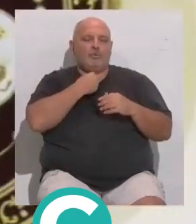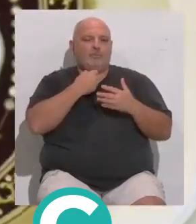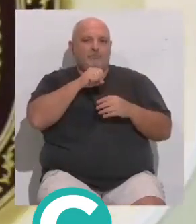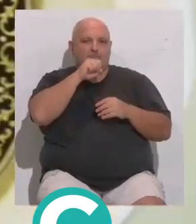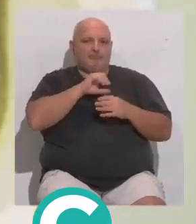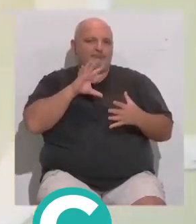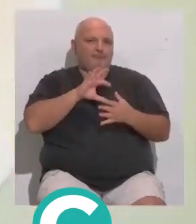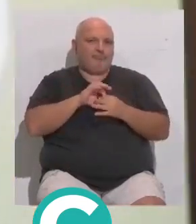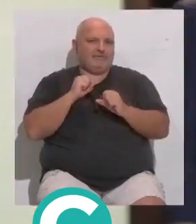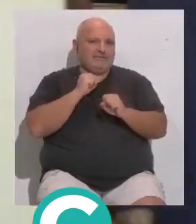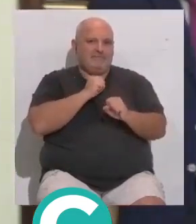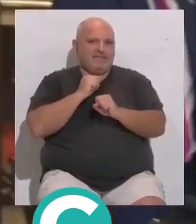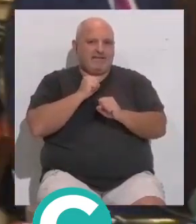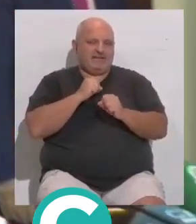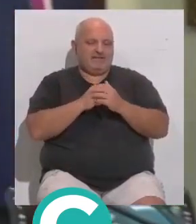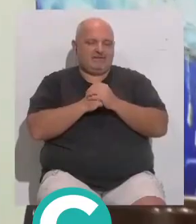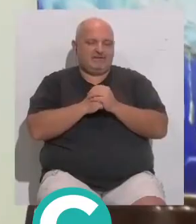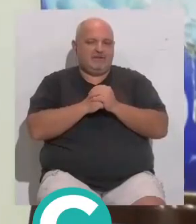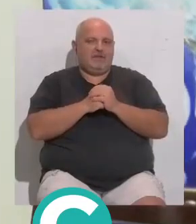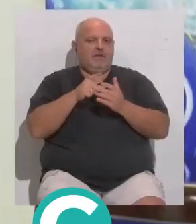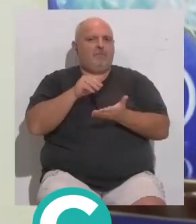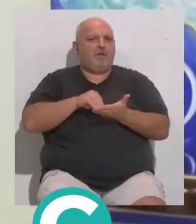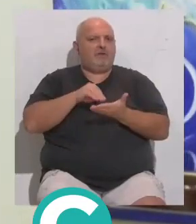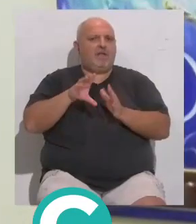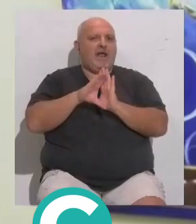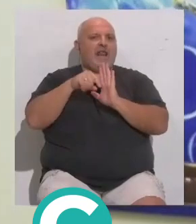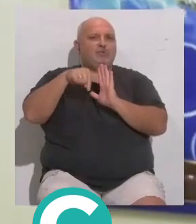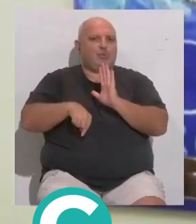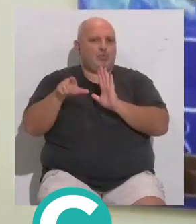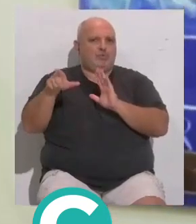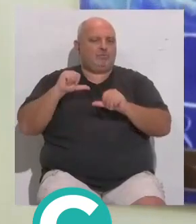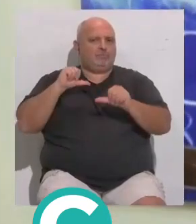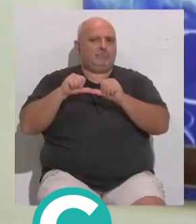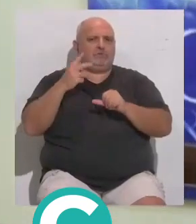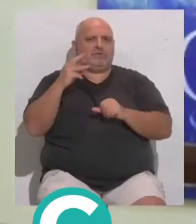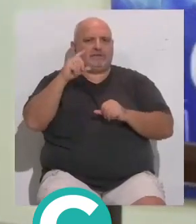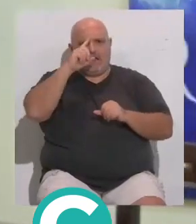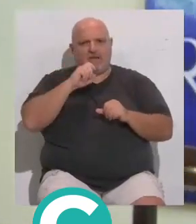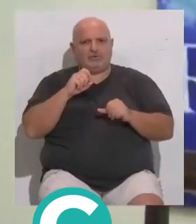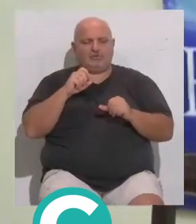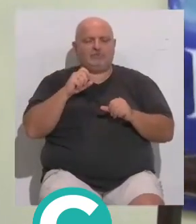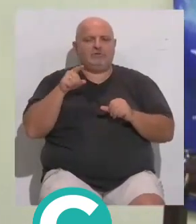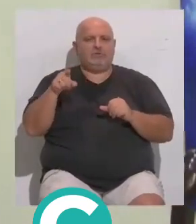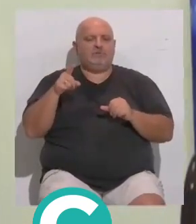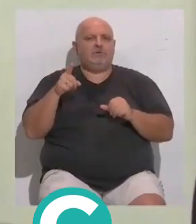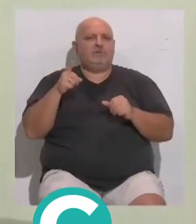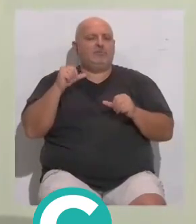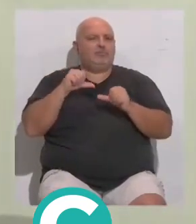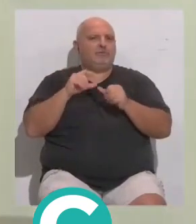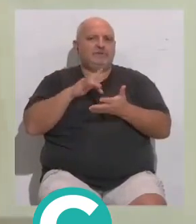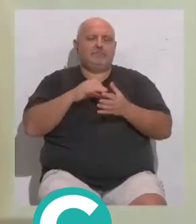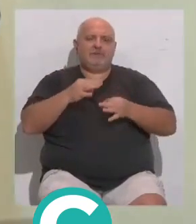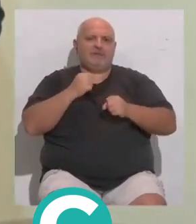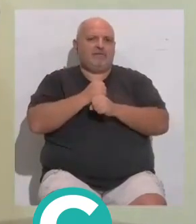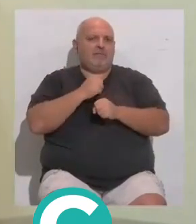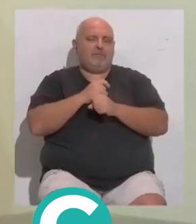hermandades y cofradías. Fernando Pérez es periodista en Canal Sur desde hace más de 30 años y desde allí siempre ha trabajado por